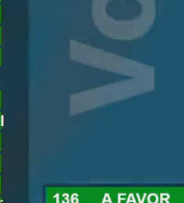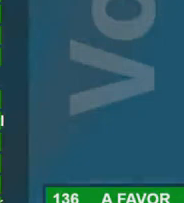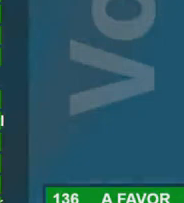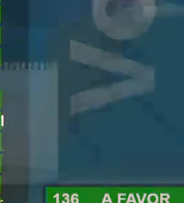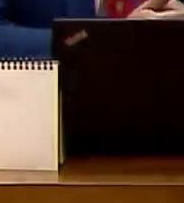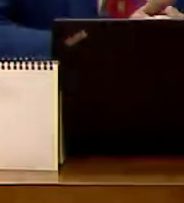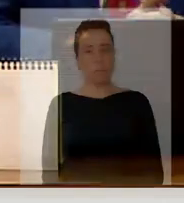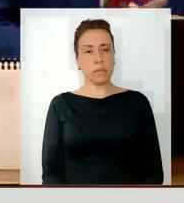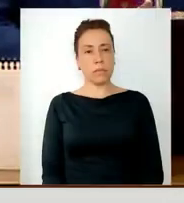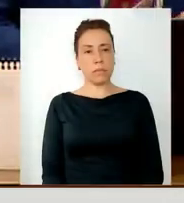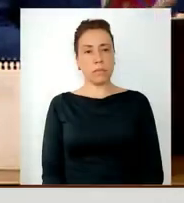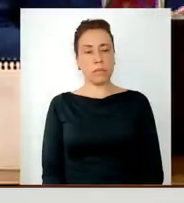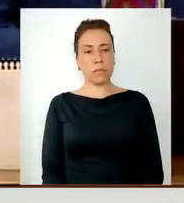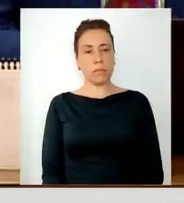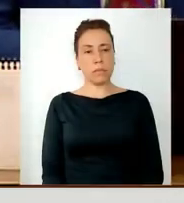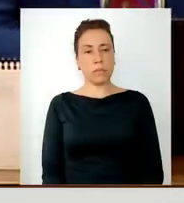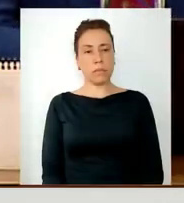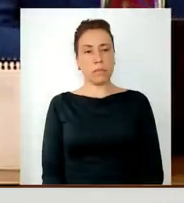bien